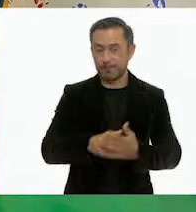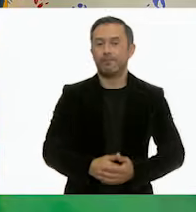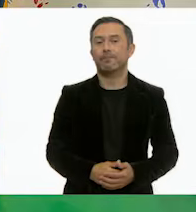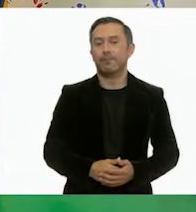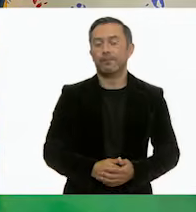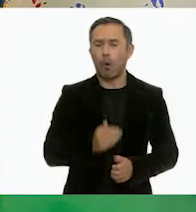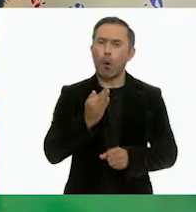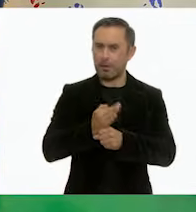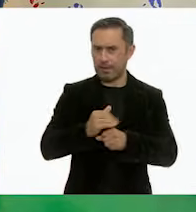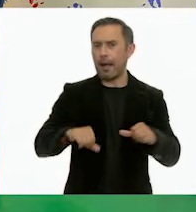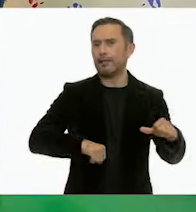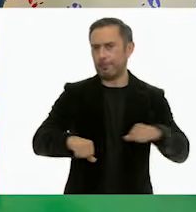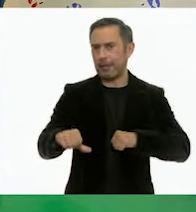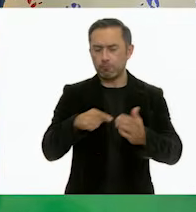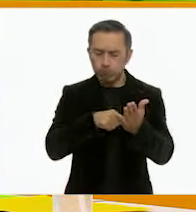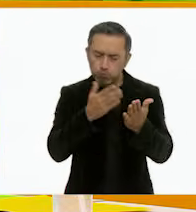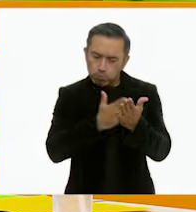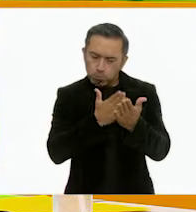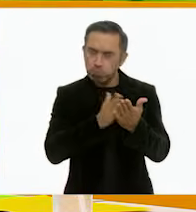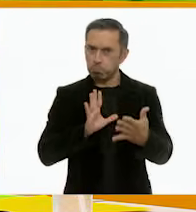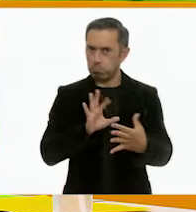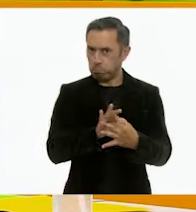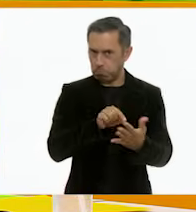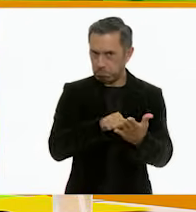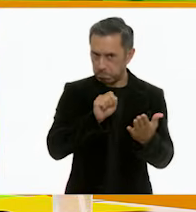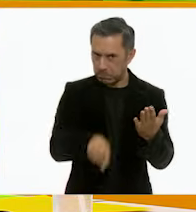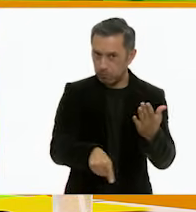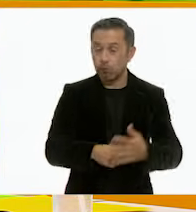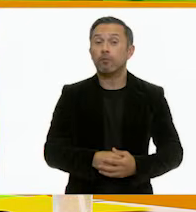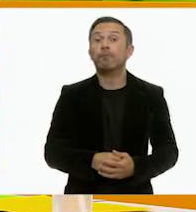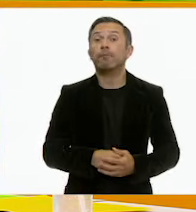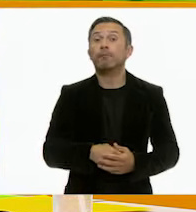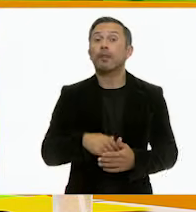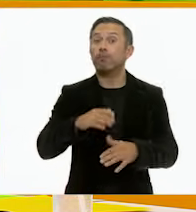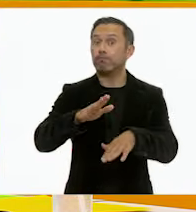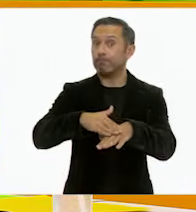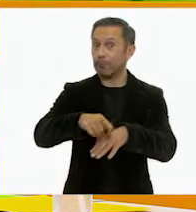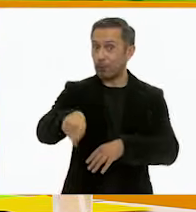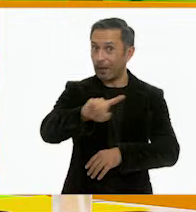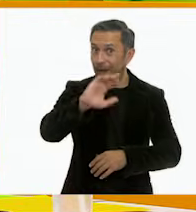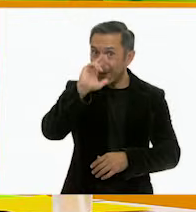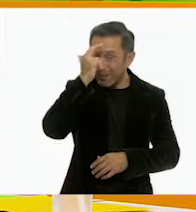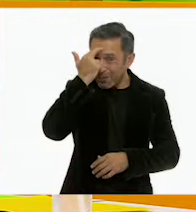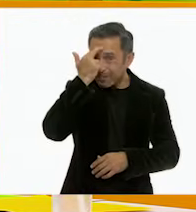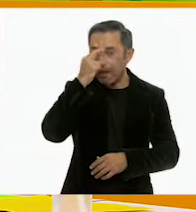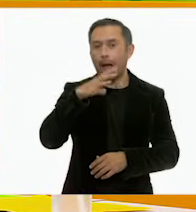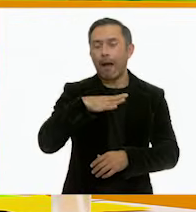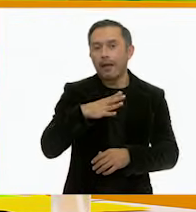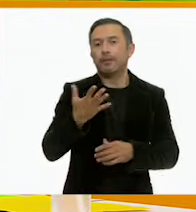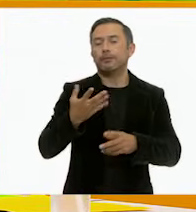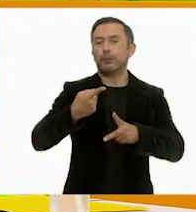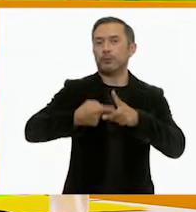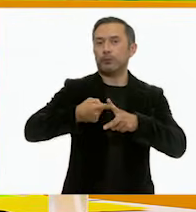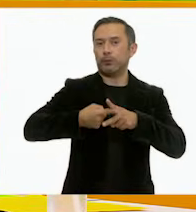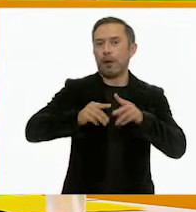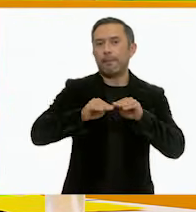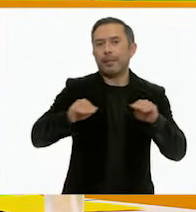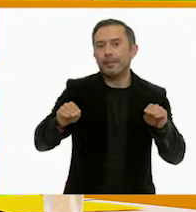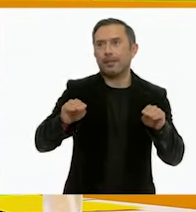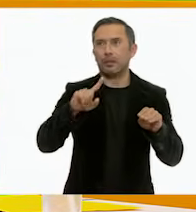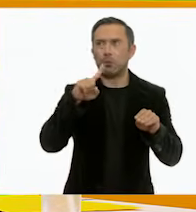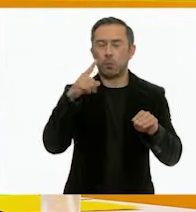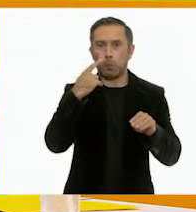esta actividad y también vamos a necesitar, si recuerdan ustedes, que tenemos unidades de medidas no convencionales, por